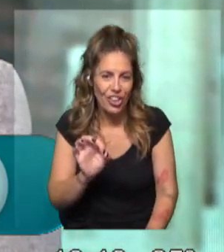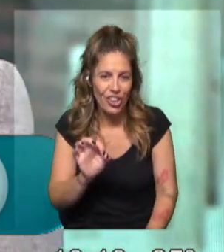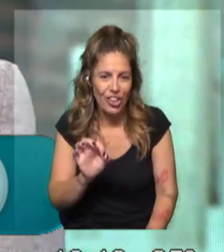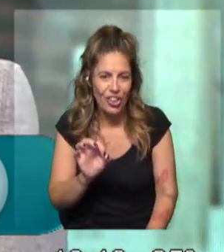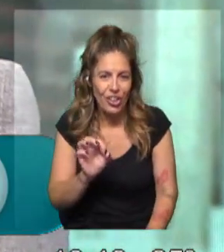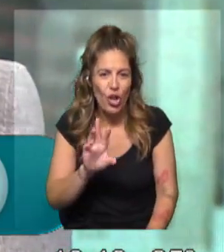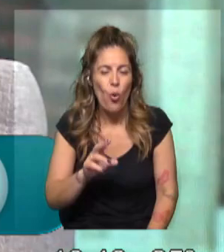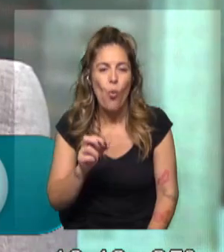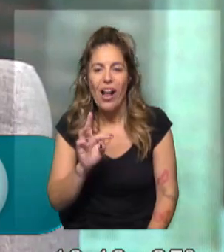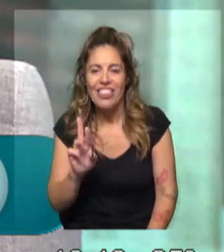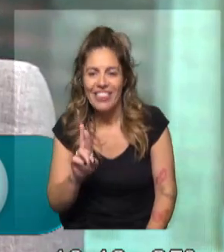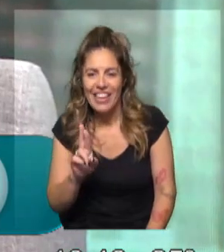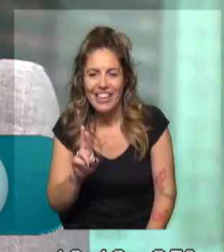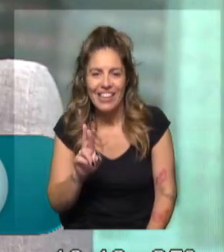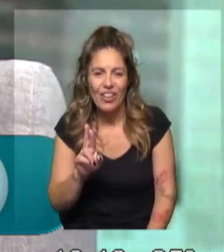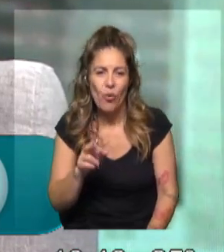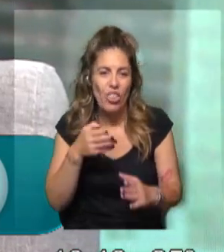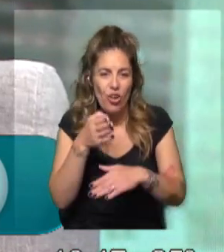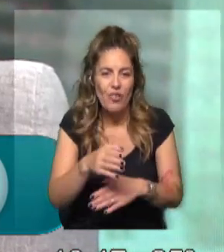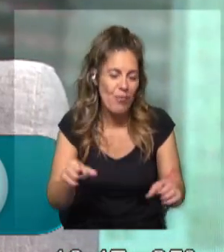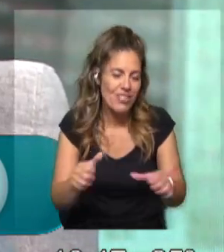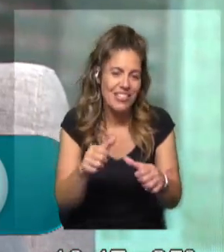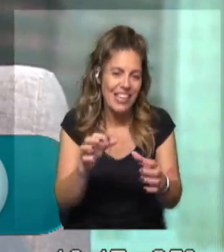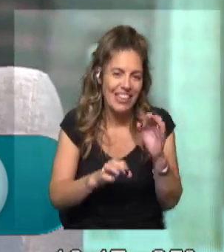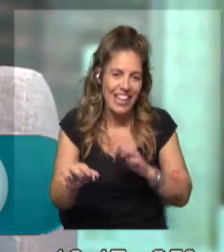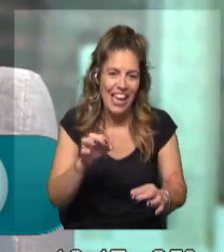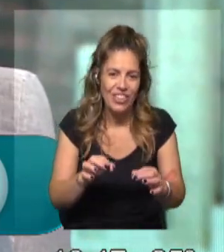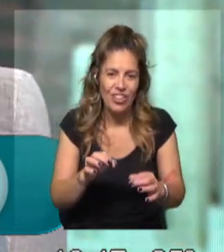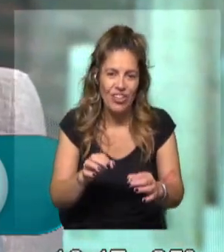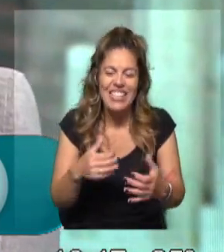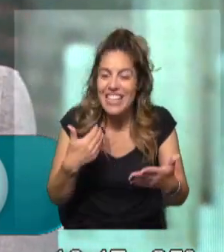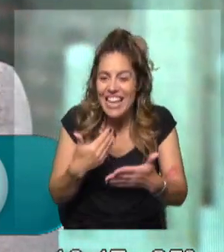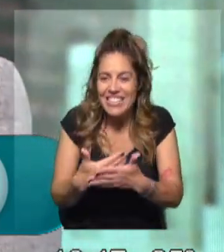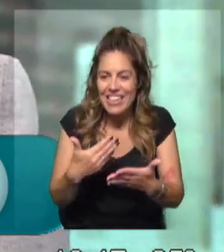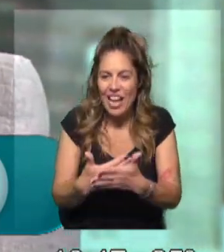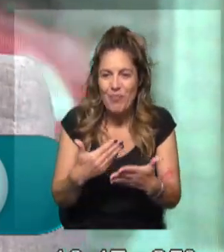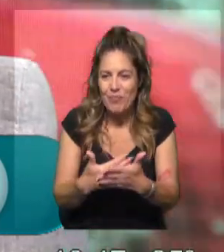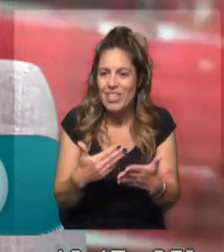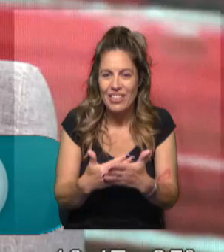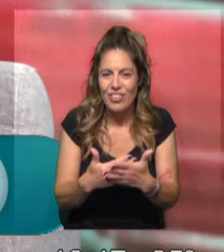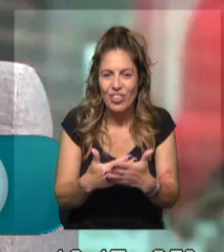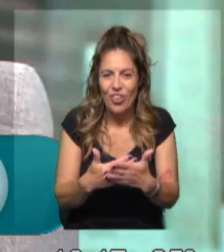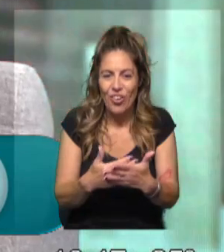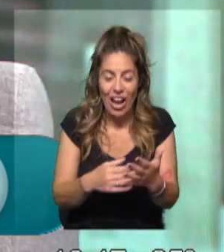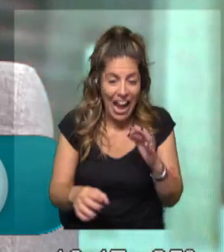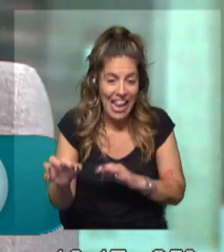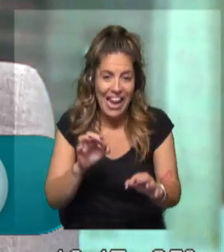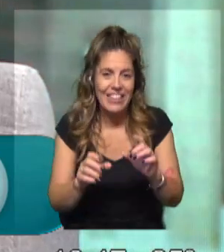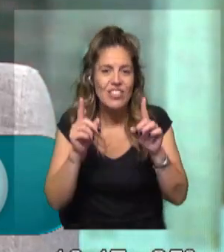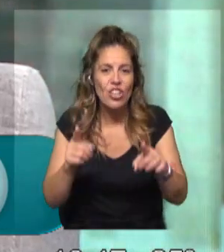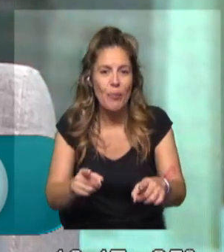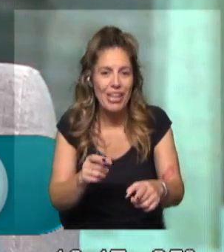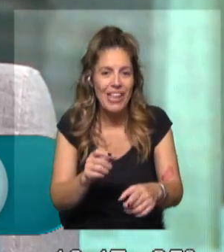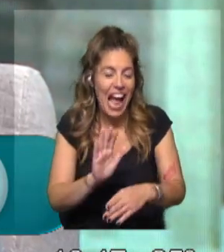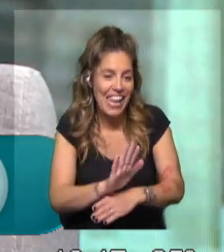Walter Reino cuando íbamos a hacer el Herrero de la Muerte, conversando. Entonces es de acercamiento no solo al hecho teatral, sino también al